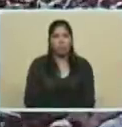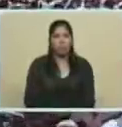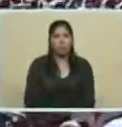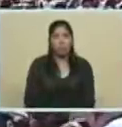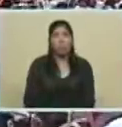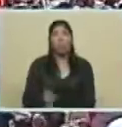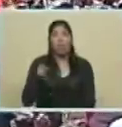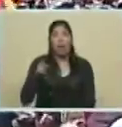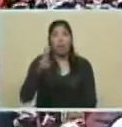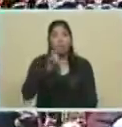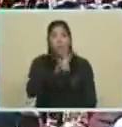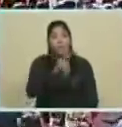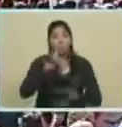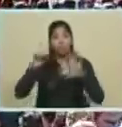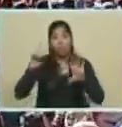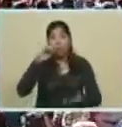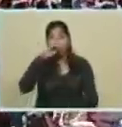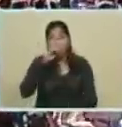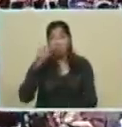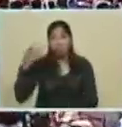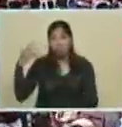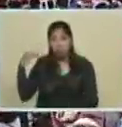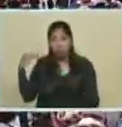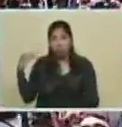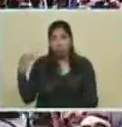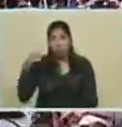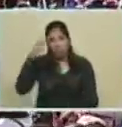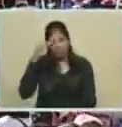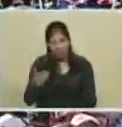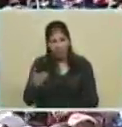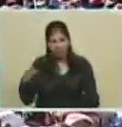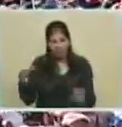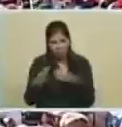Hace 26 años la juventud militar revolucionaria